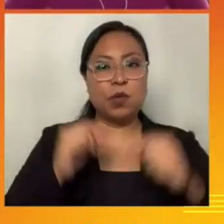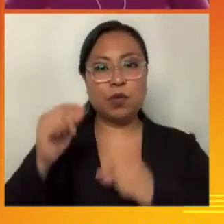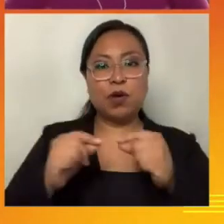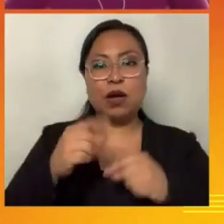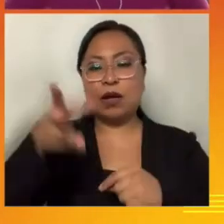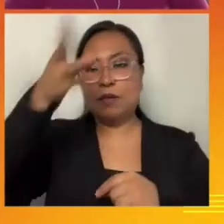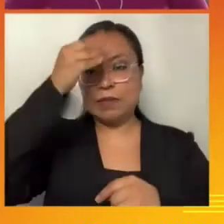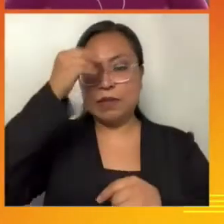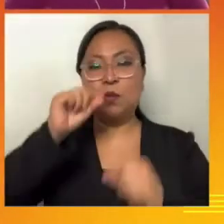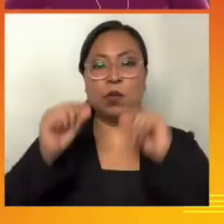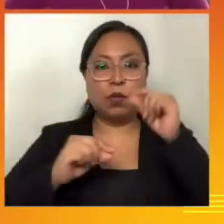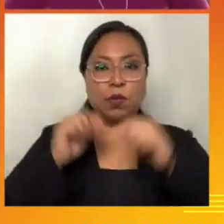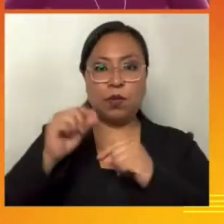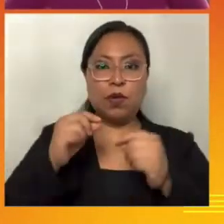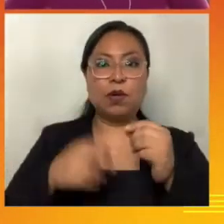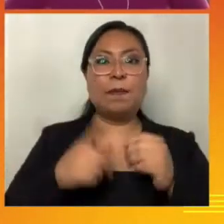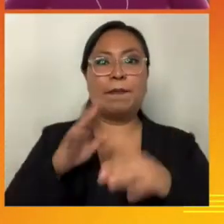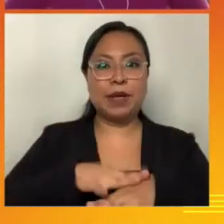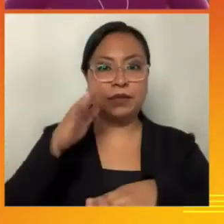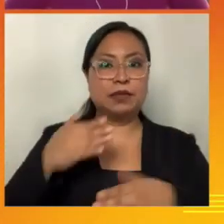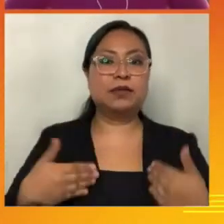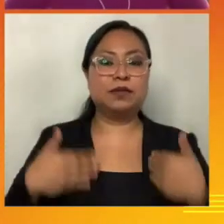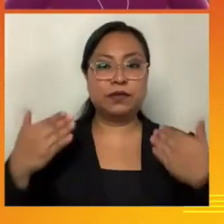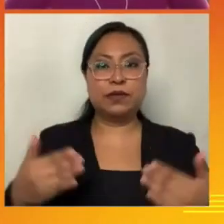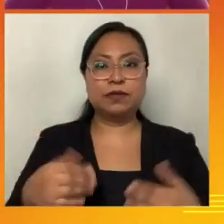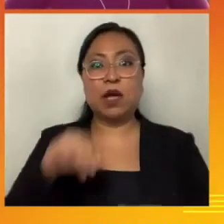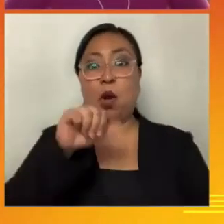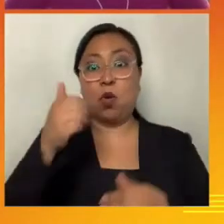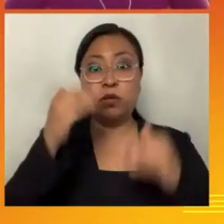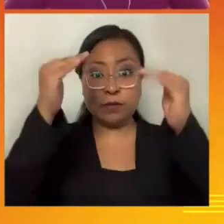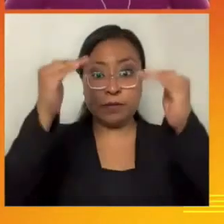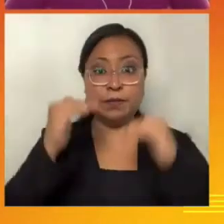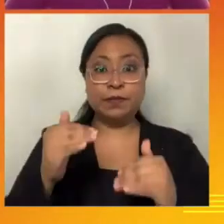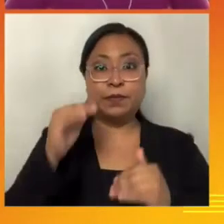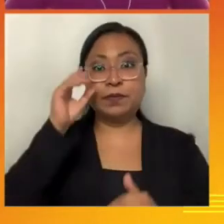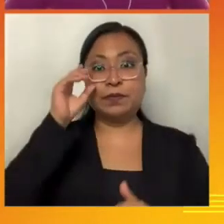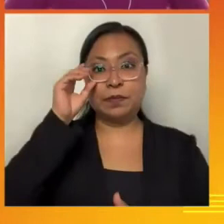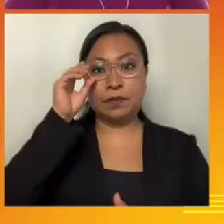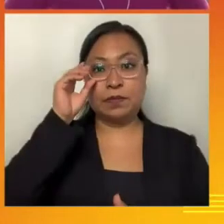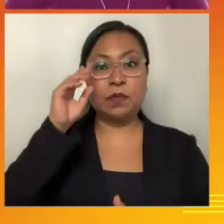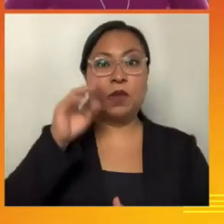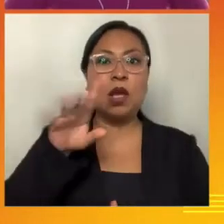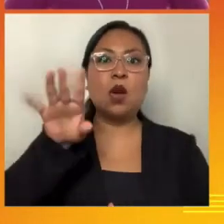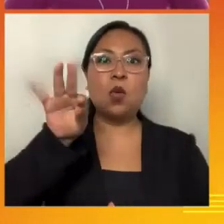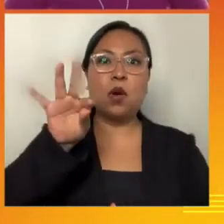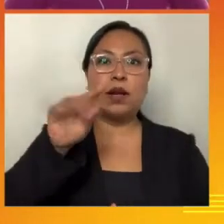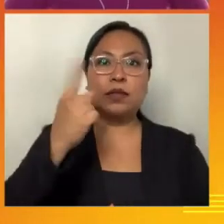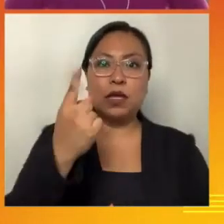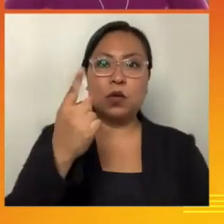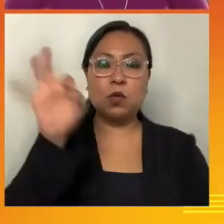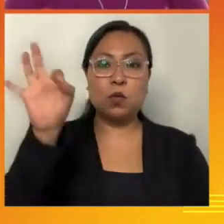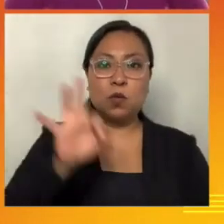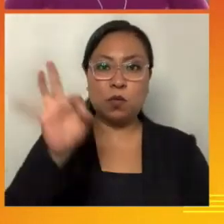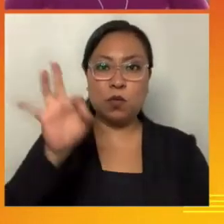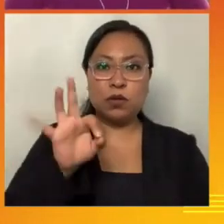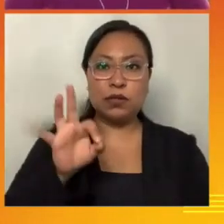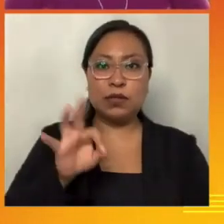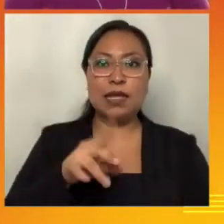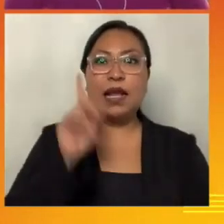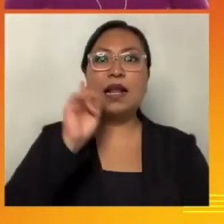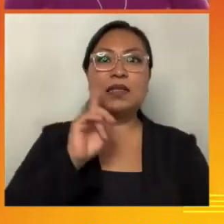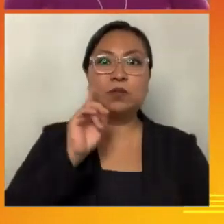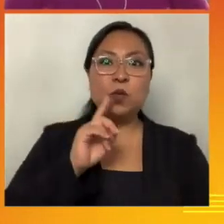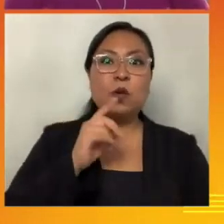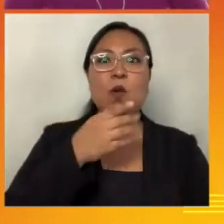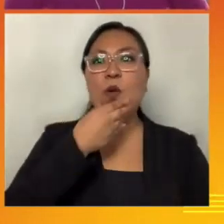han interesado. Entonces, otro datito que tengo acá es que el 41% de estas personas